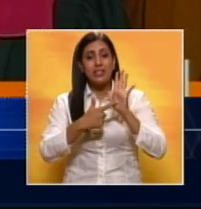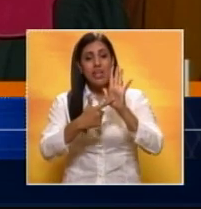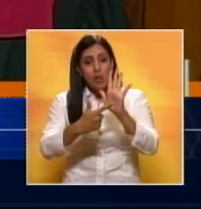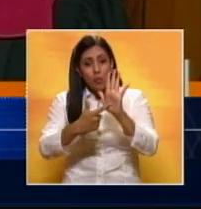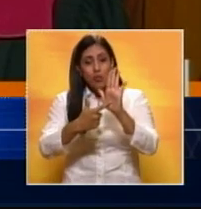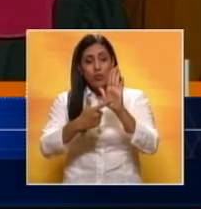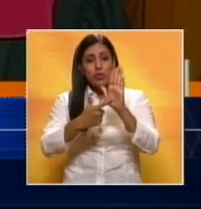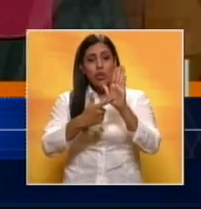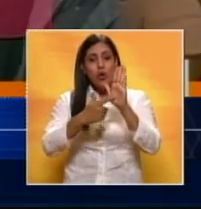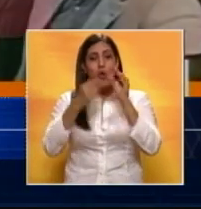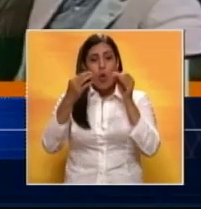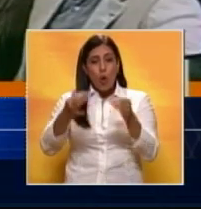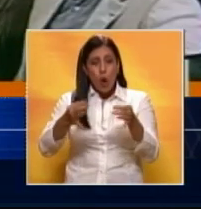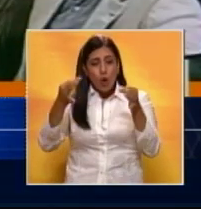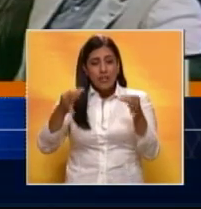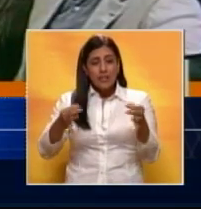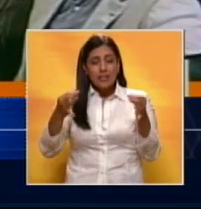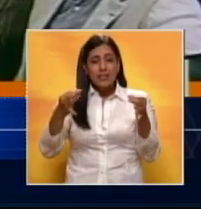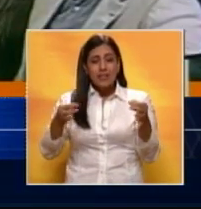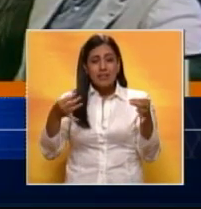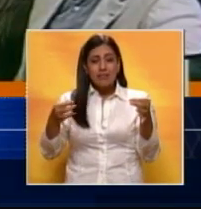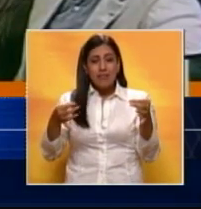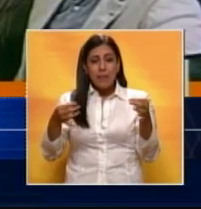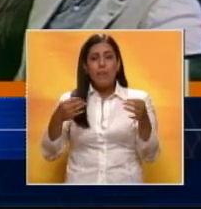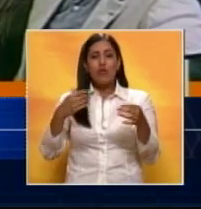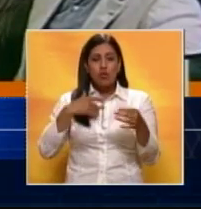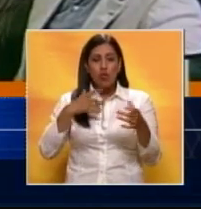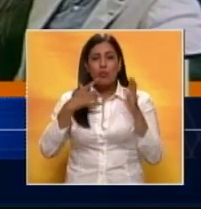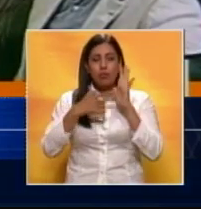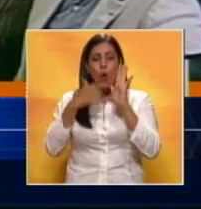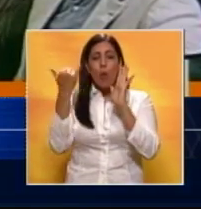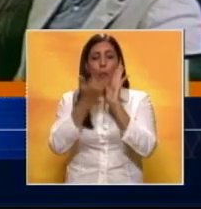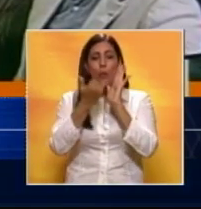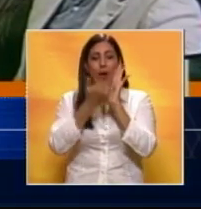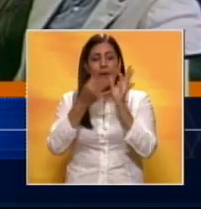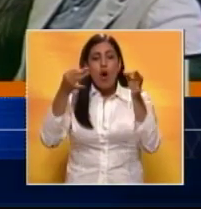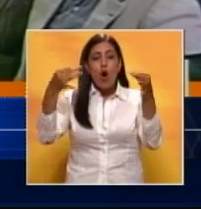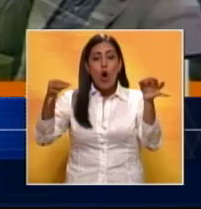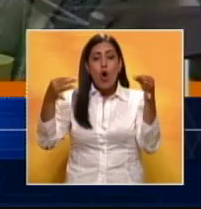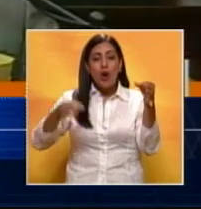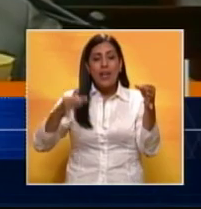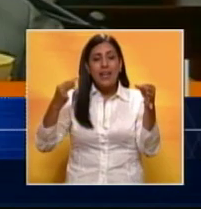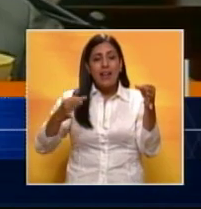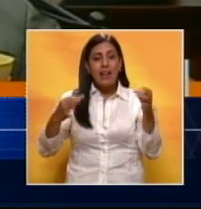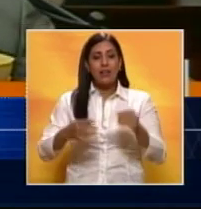con originales, voy a demostrar con pruebas originales,